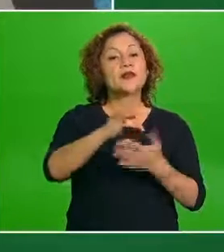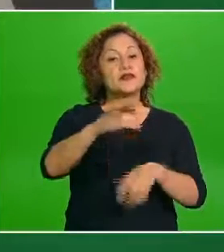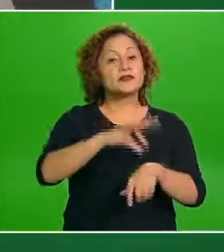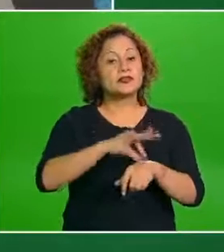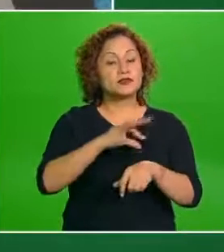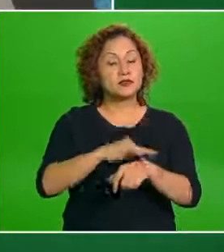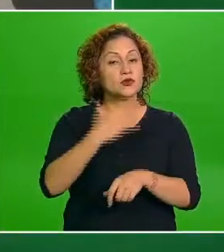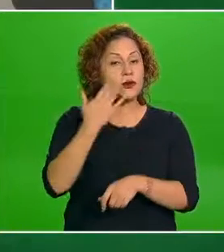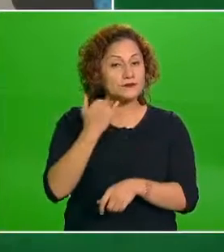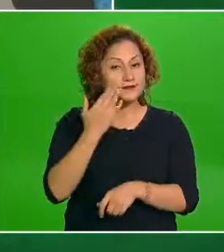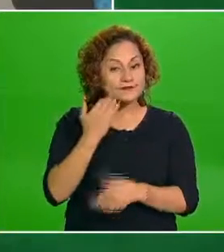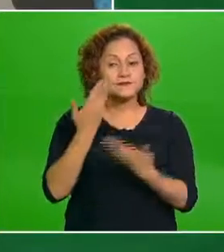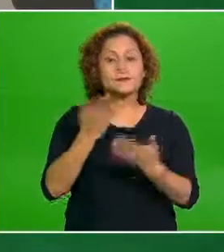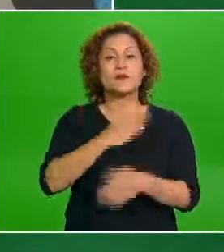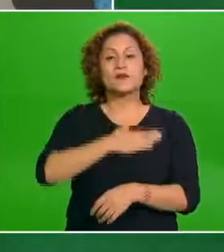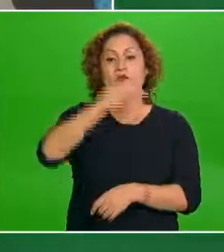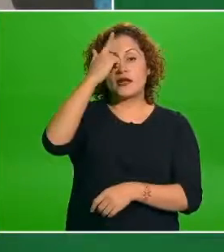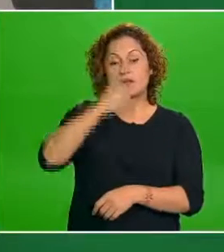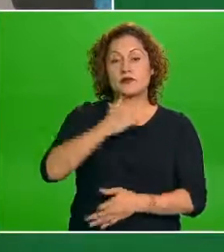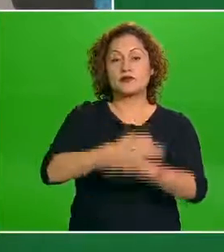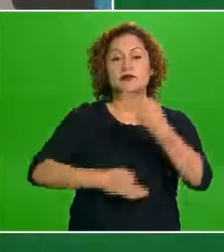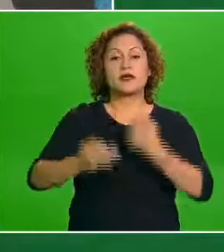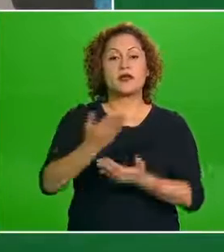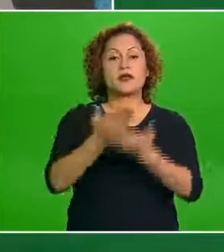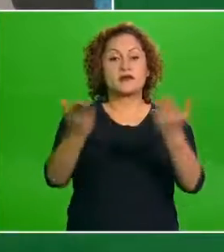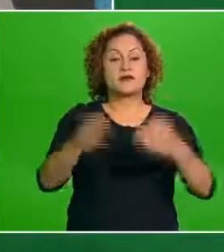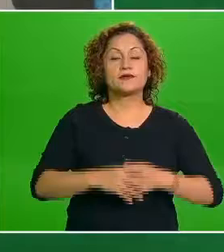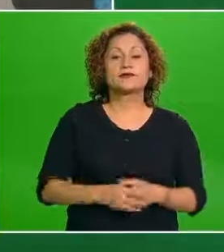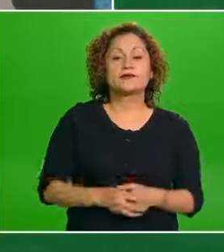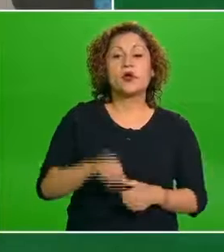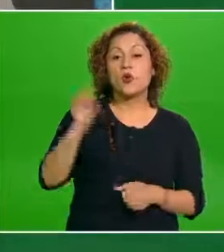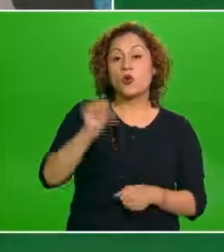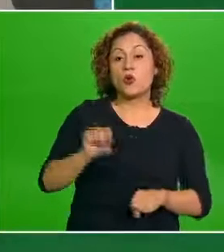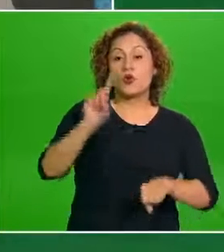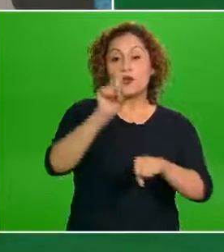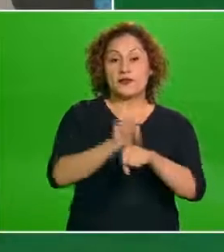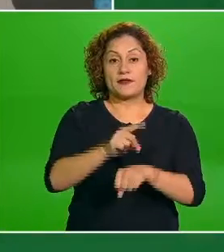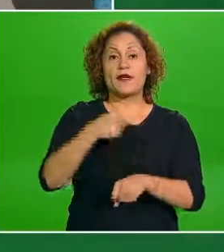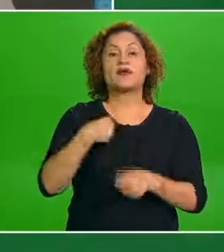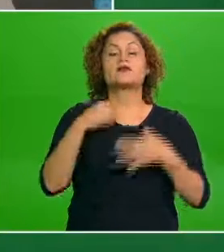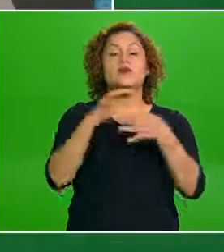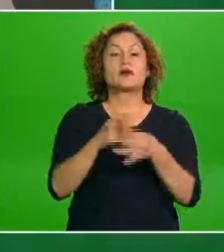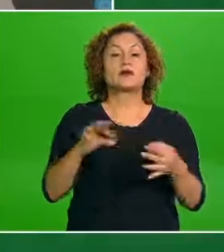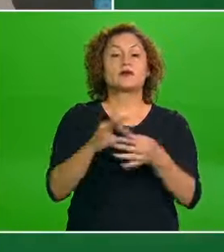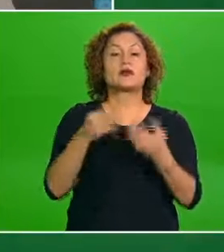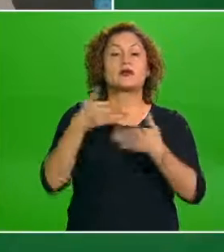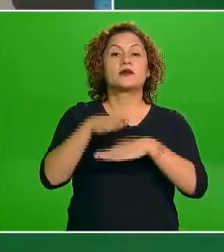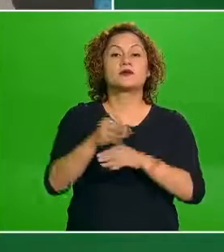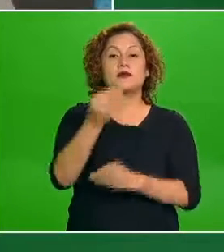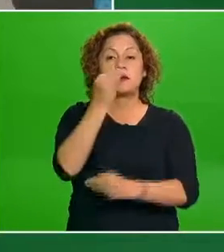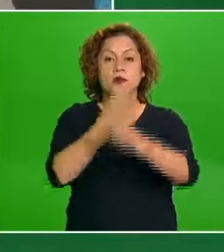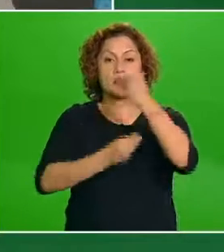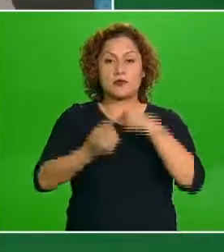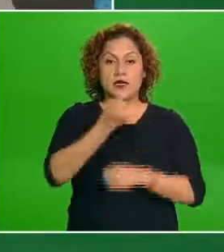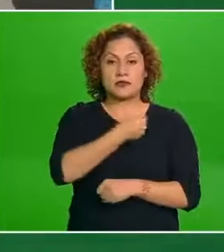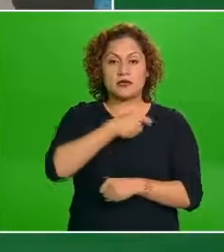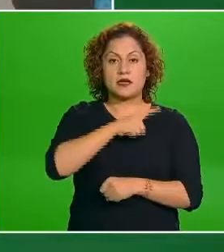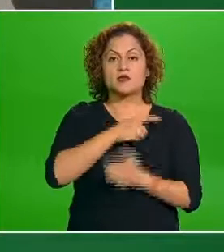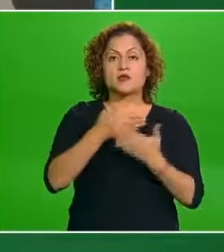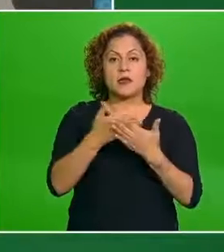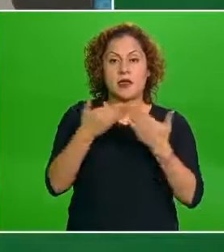Buenas noches a todas y todos. El día de hoy hablaremos un poco sobre alimentación saludable en tiempos de